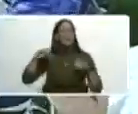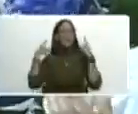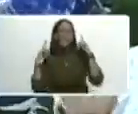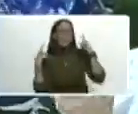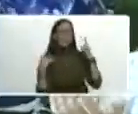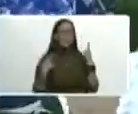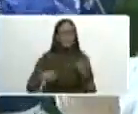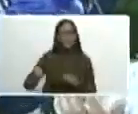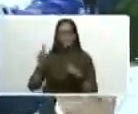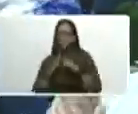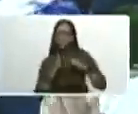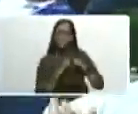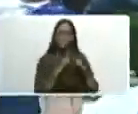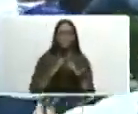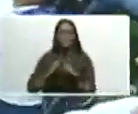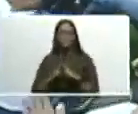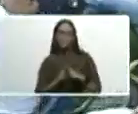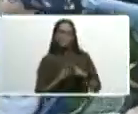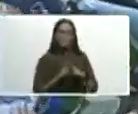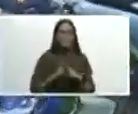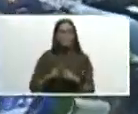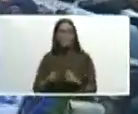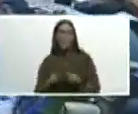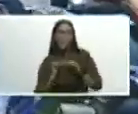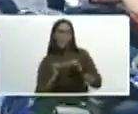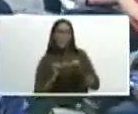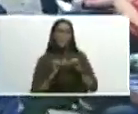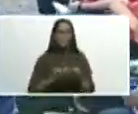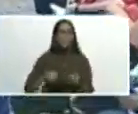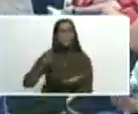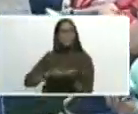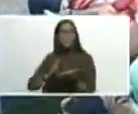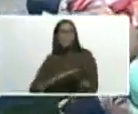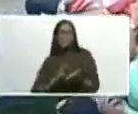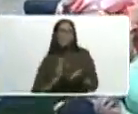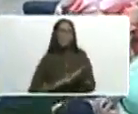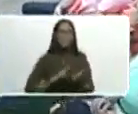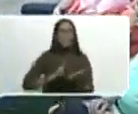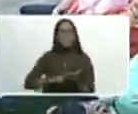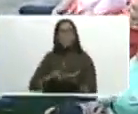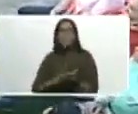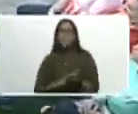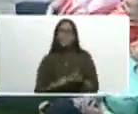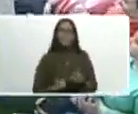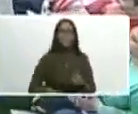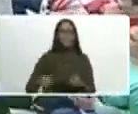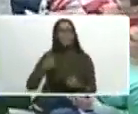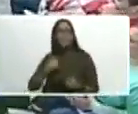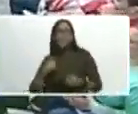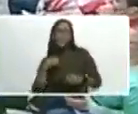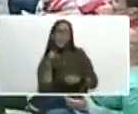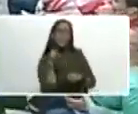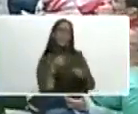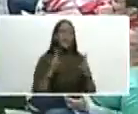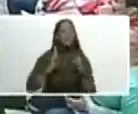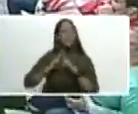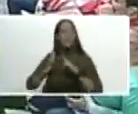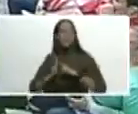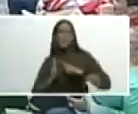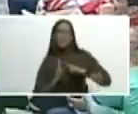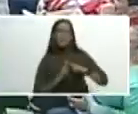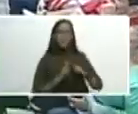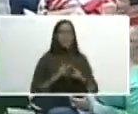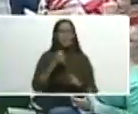rojo, qué linda vista le va. Con tu lindo pecho rojo, qué